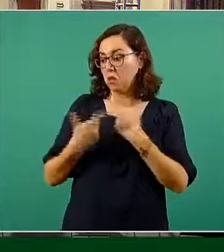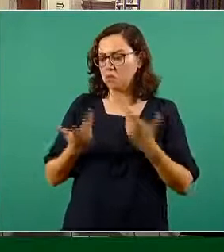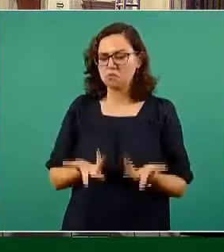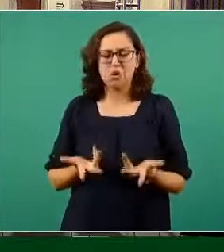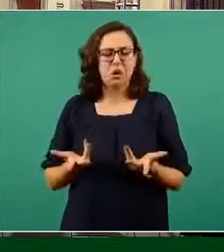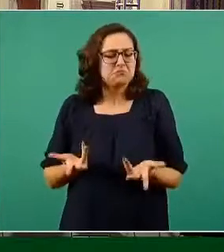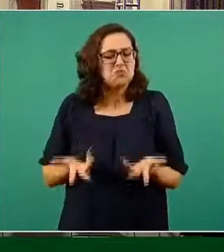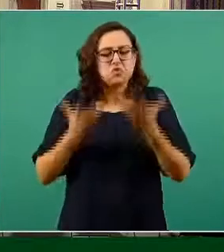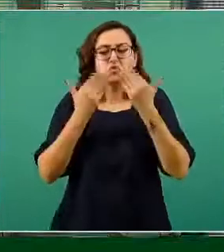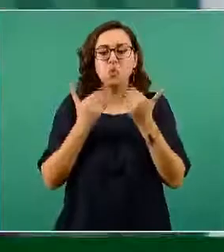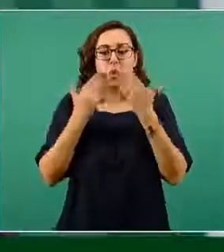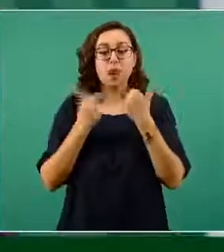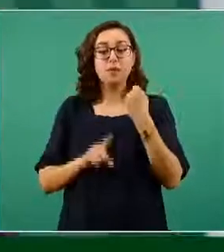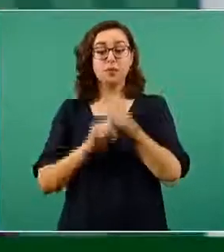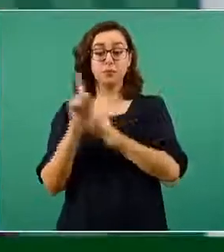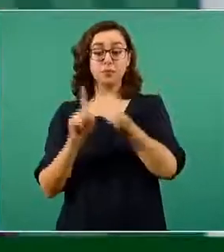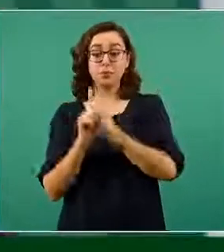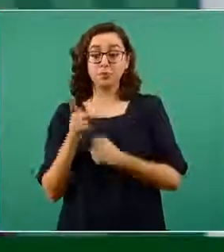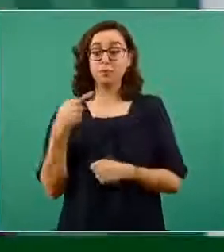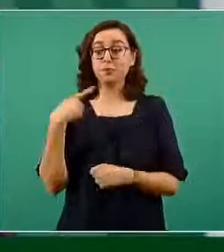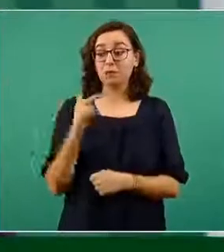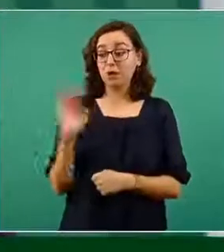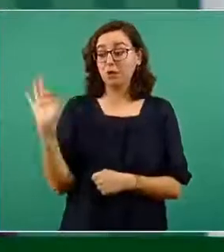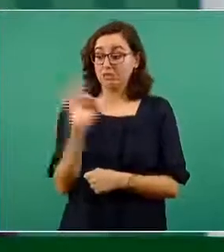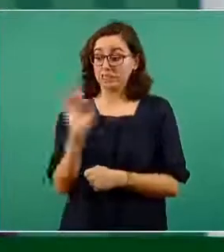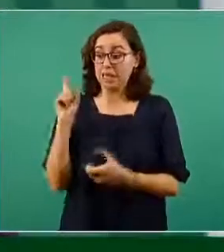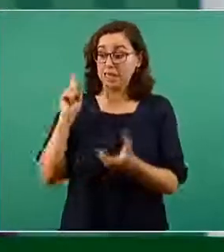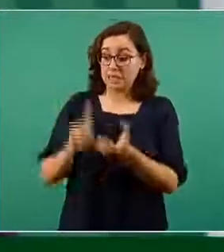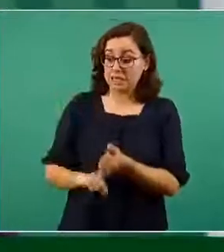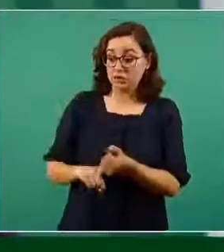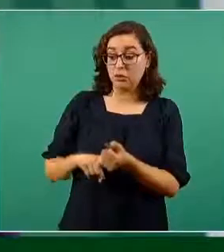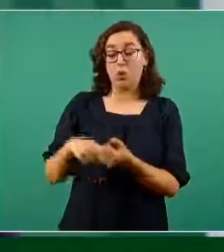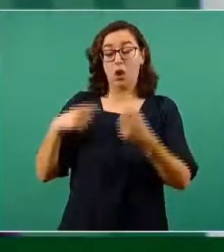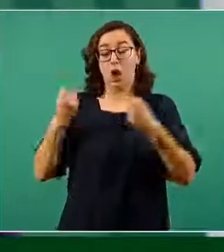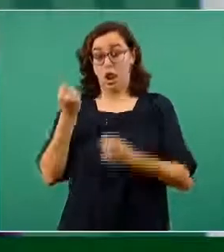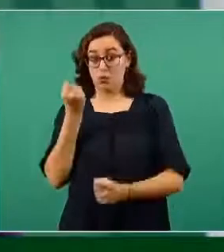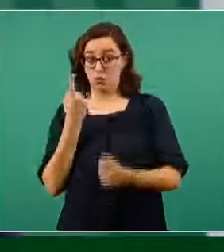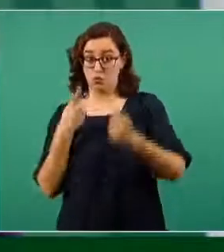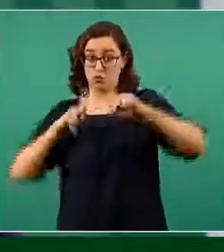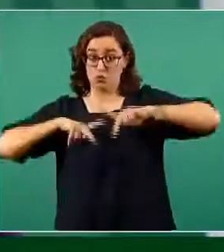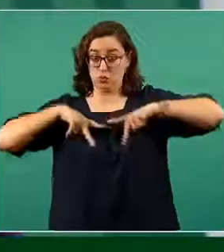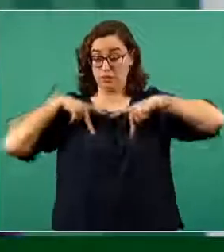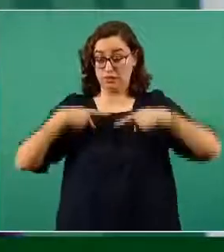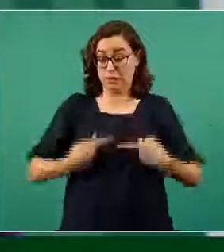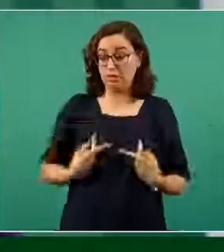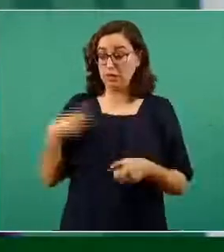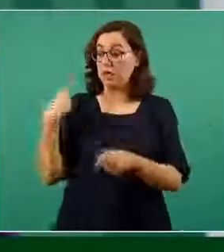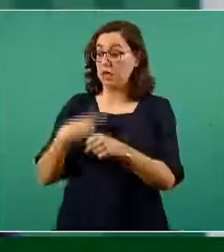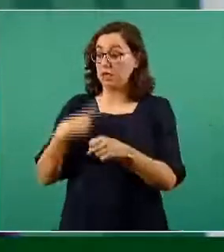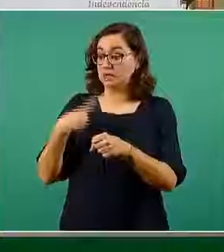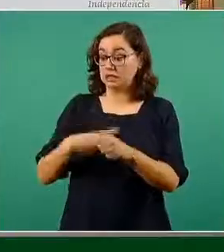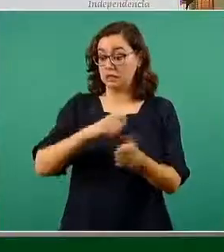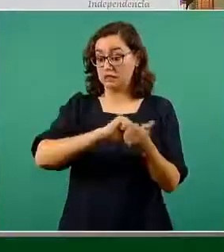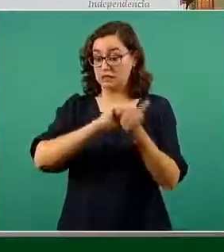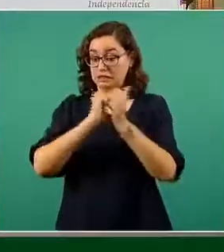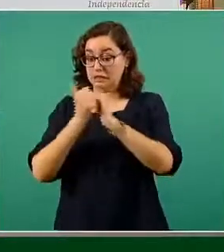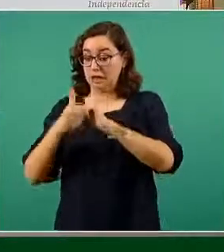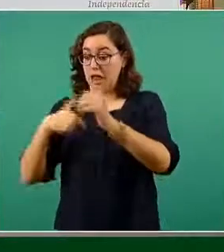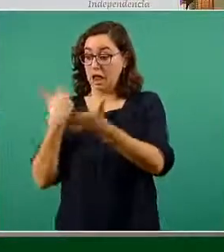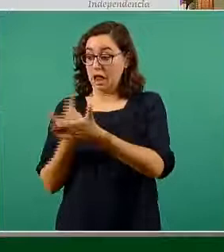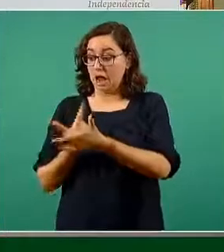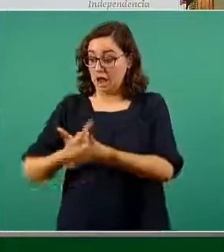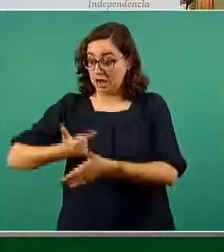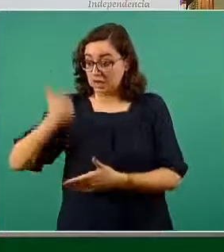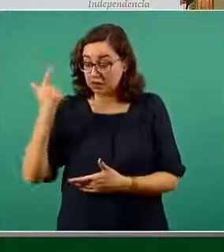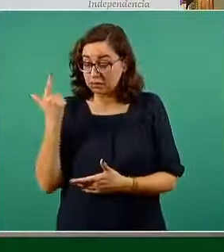familiar tenemos personas con factores de riesgo que si enferman pueden complicarse, pueden generar enfermedad